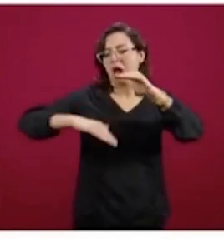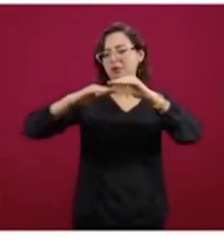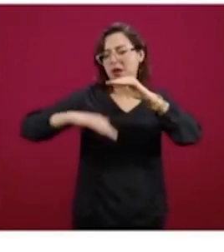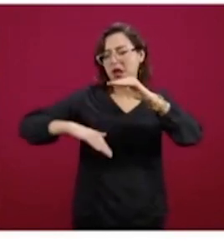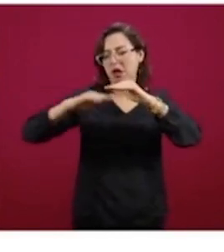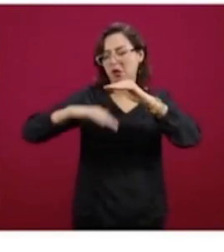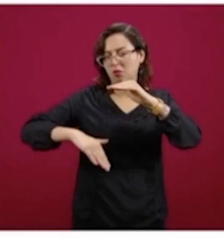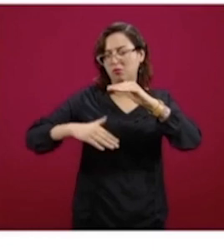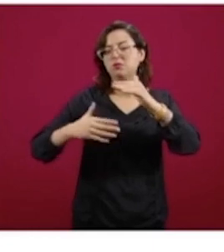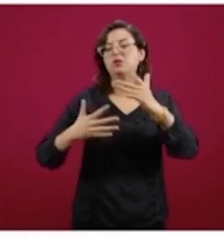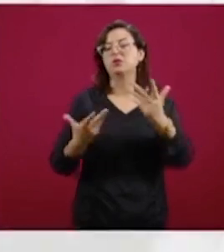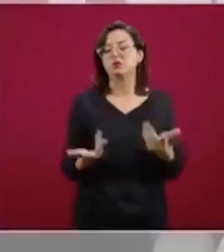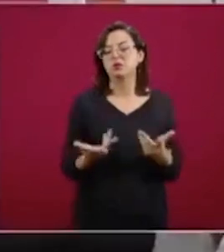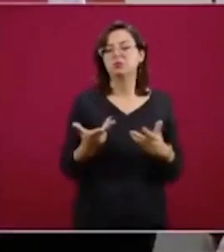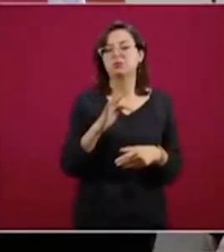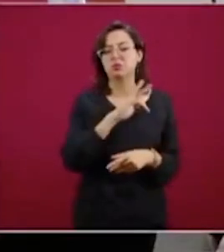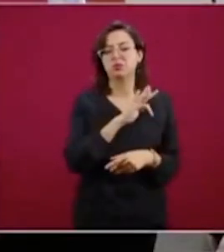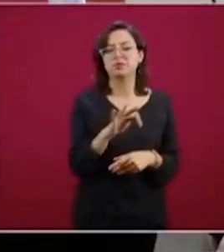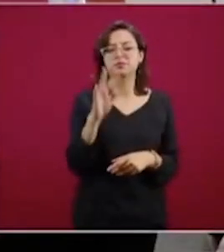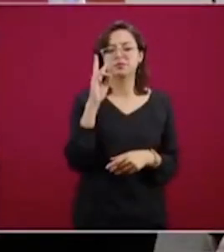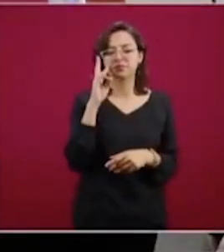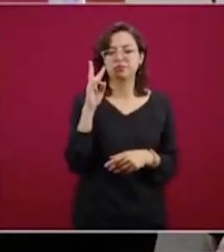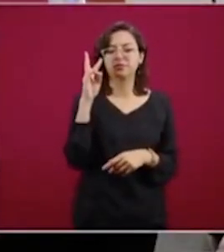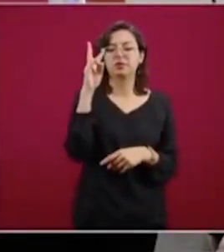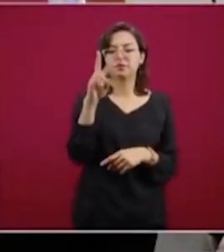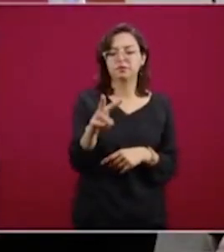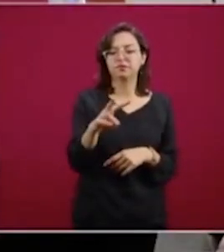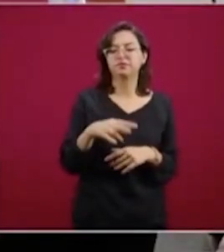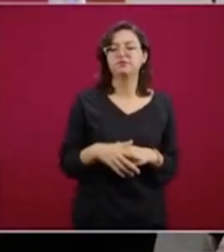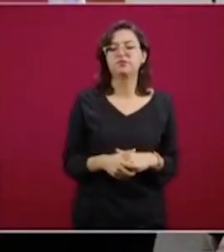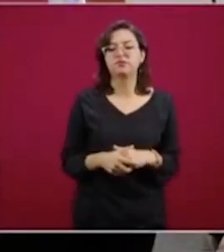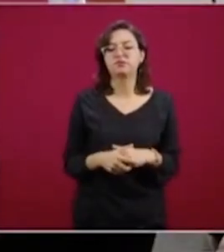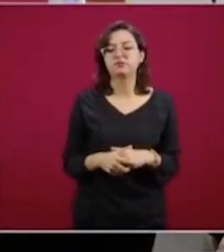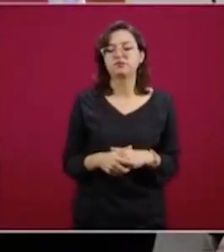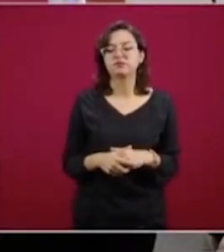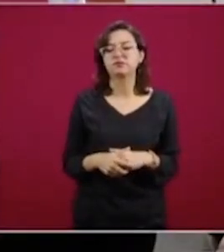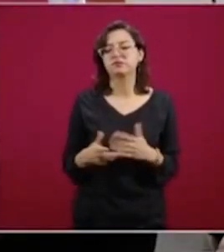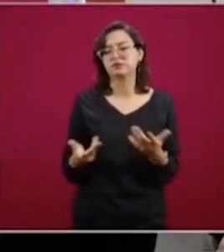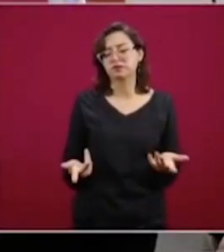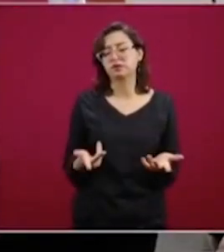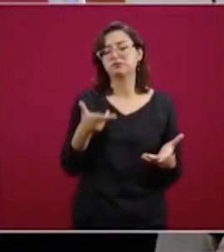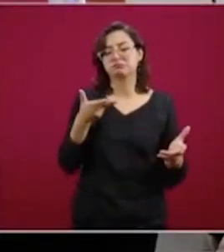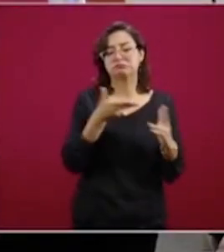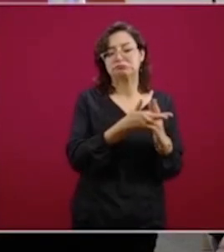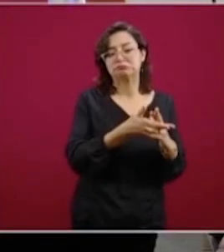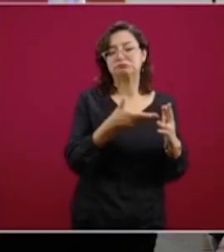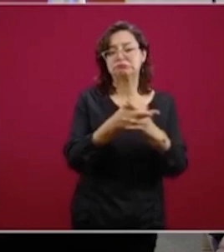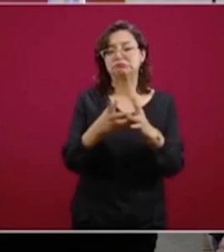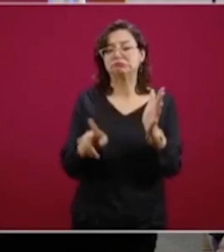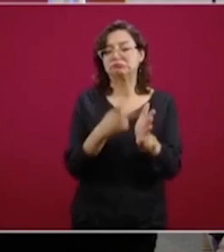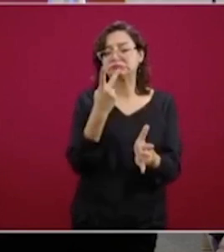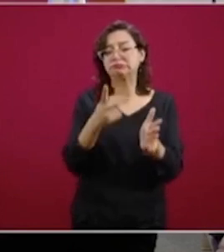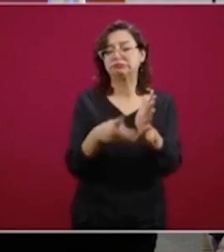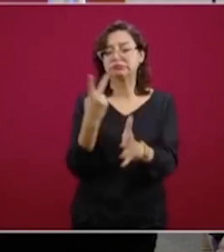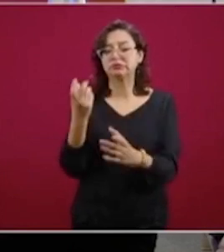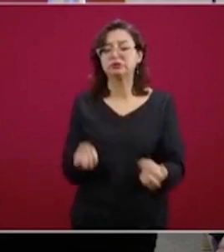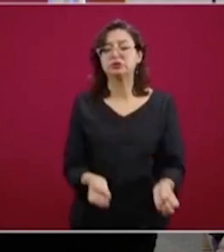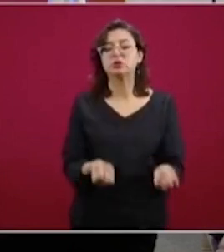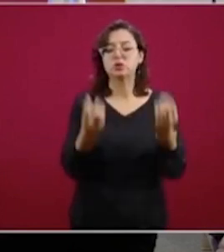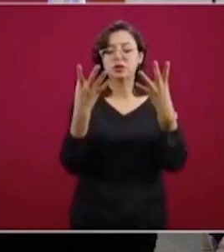histórica. Aquí es uno de los rubros de la incidencia criminal donde estamos